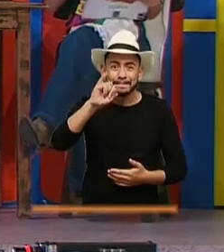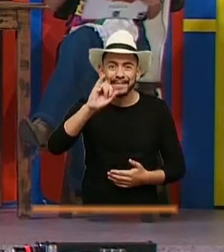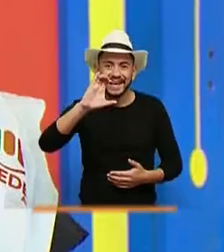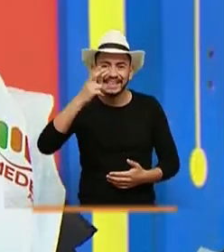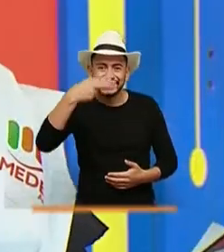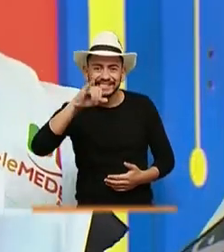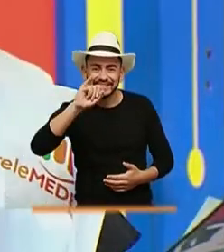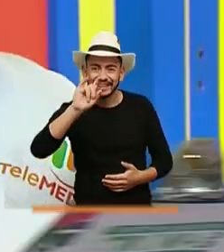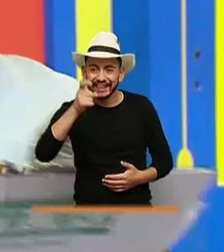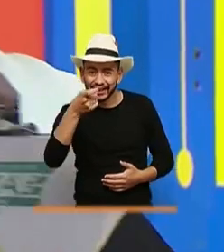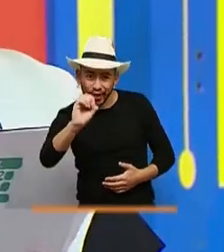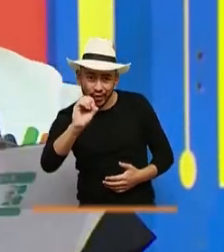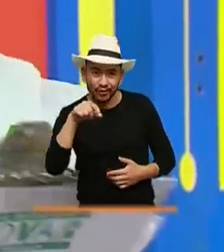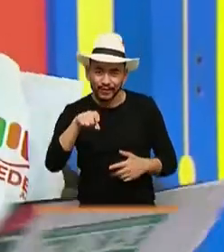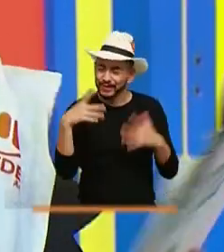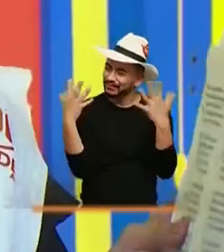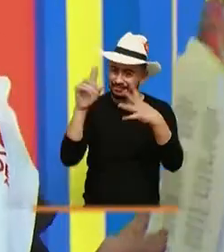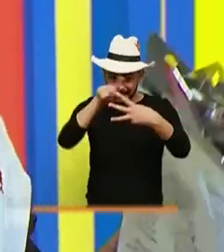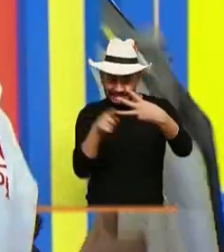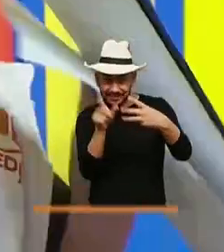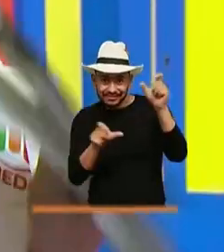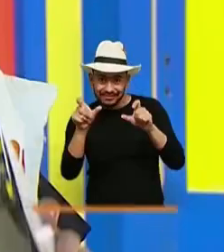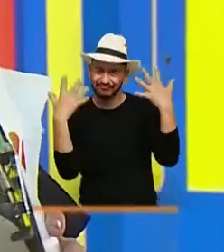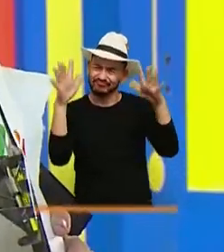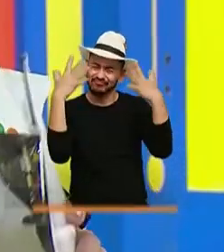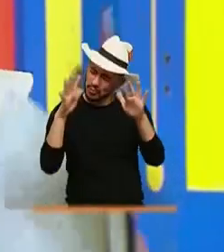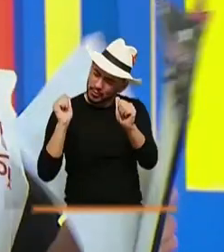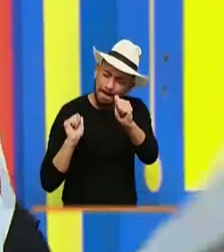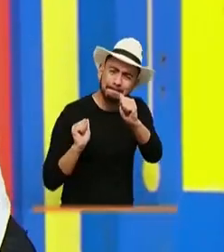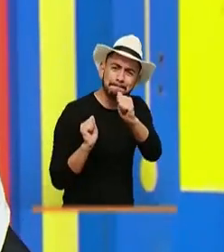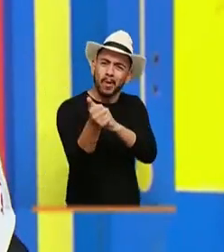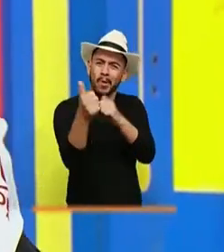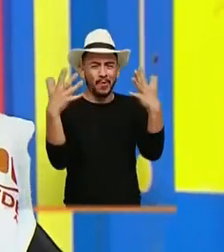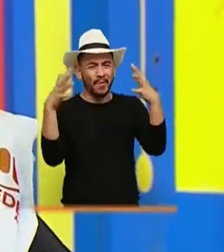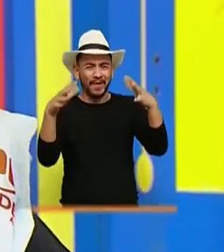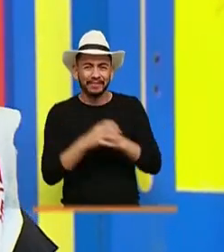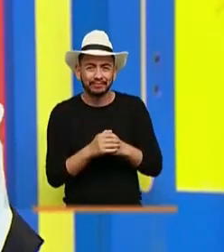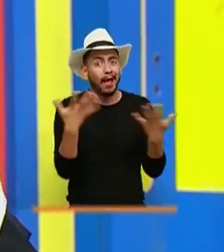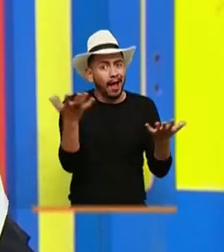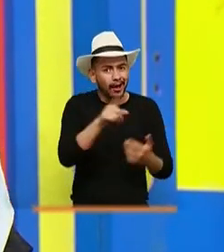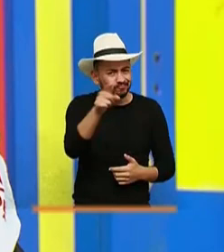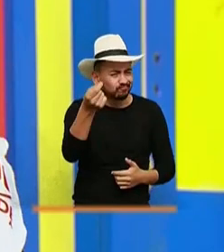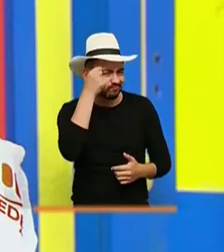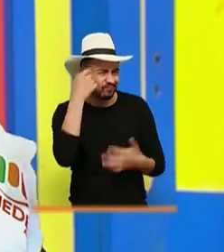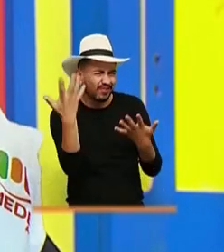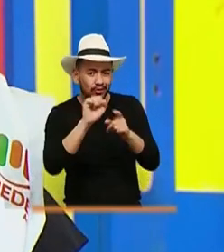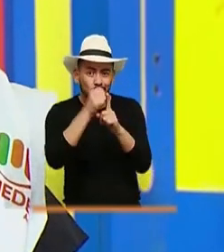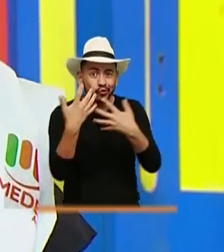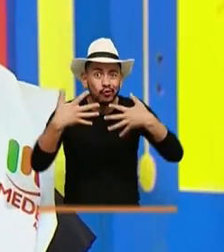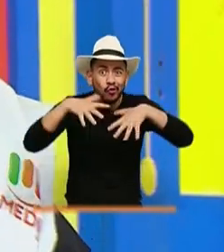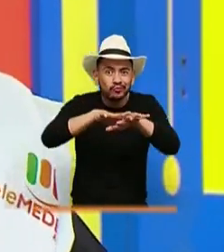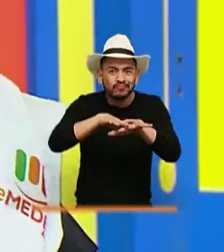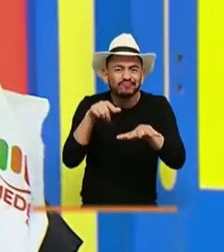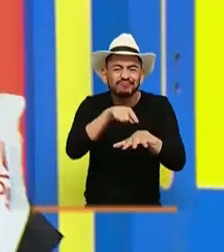bien, felicitaciones para los tres clasificados. Venga, recuerden que nosotros estamos compartiendo esto a través de las redes sociales. Por ahí ustedes nos están